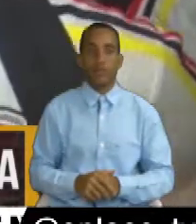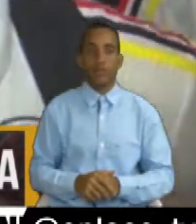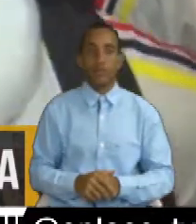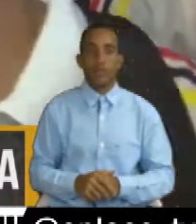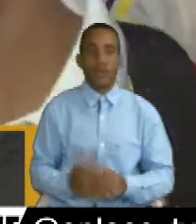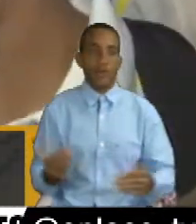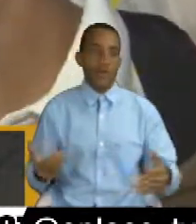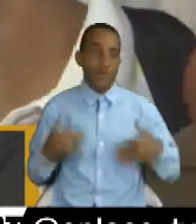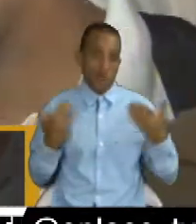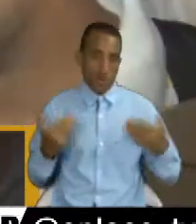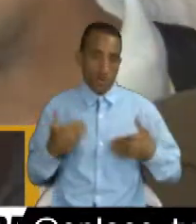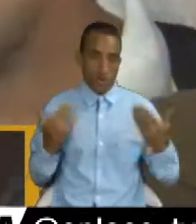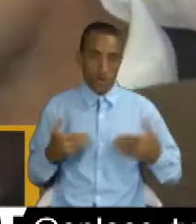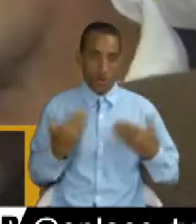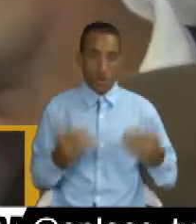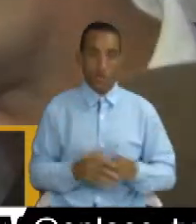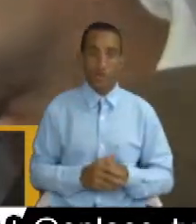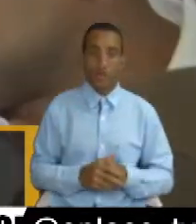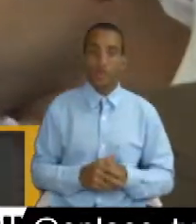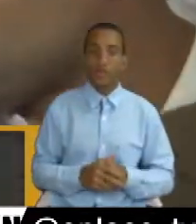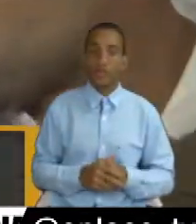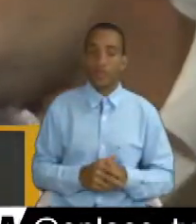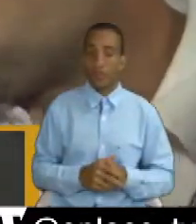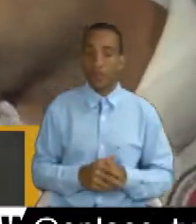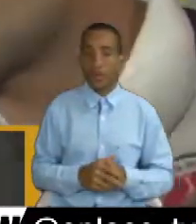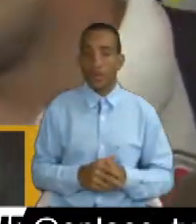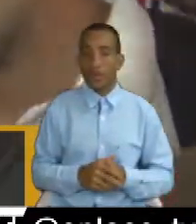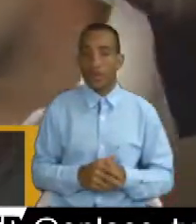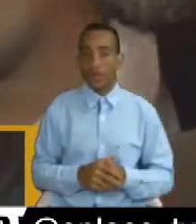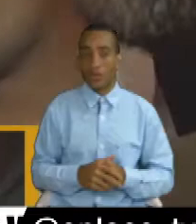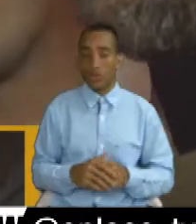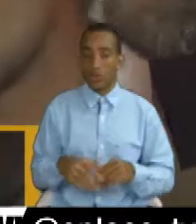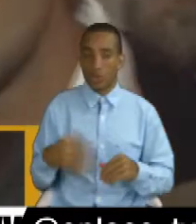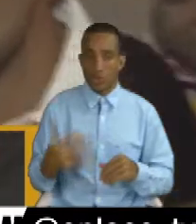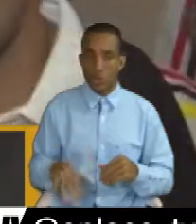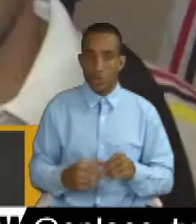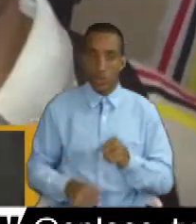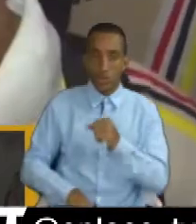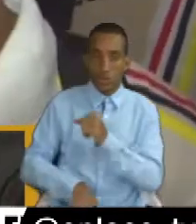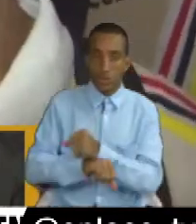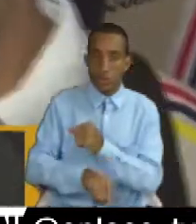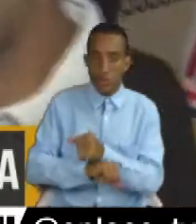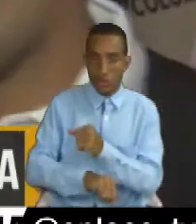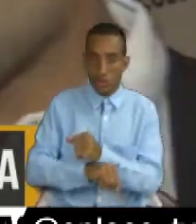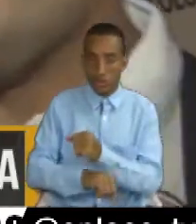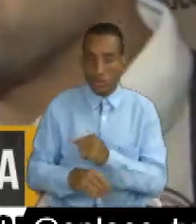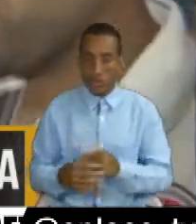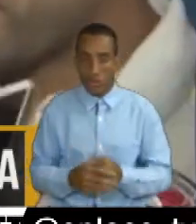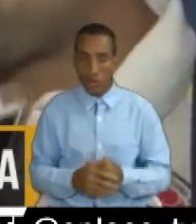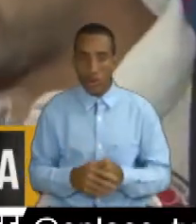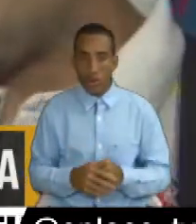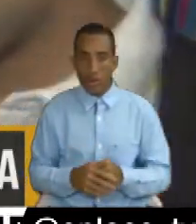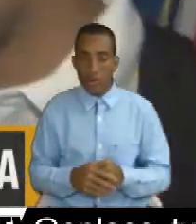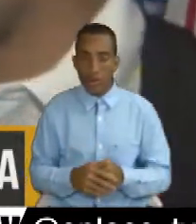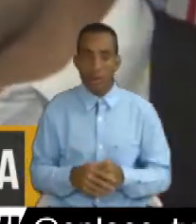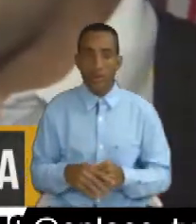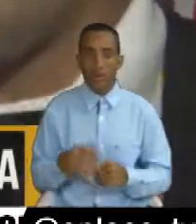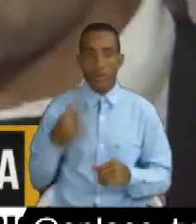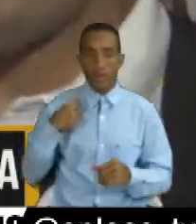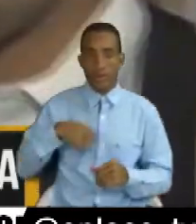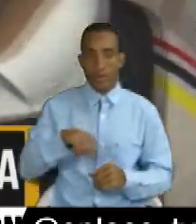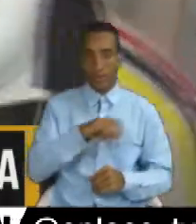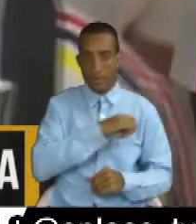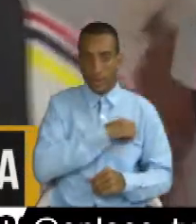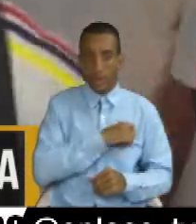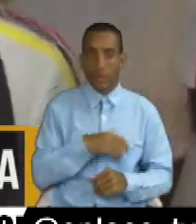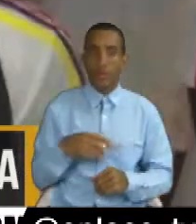Muy contento con el partido. Creo que parte de toda la selección fue bueno, porque España